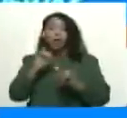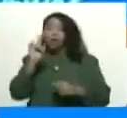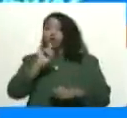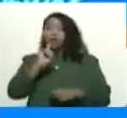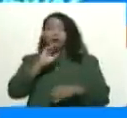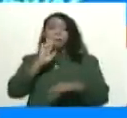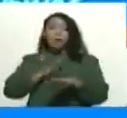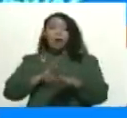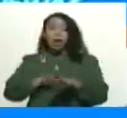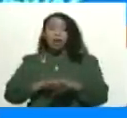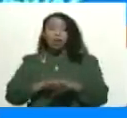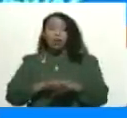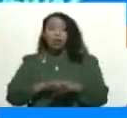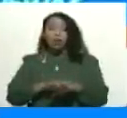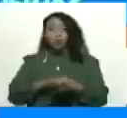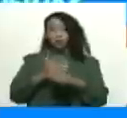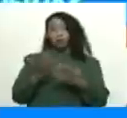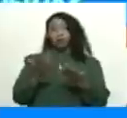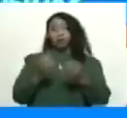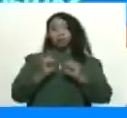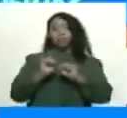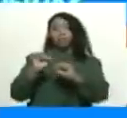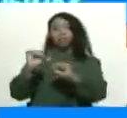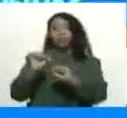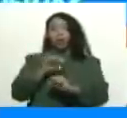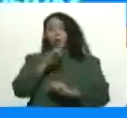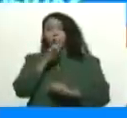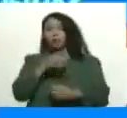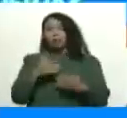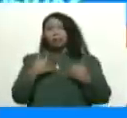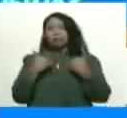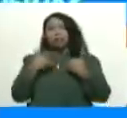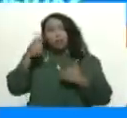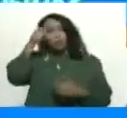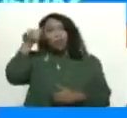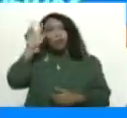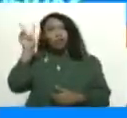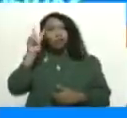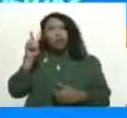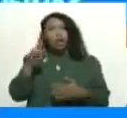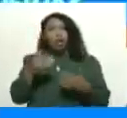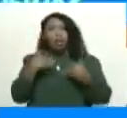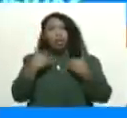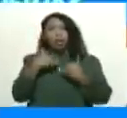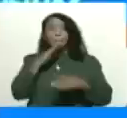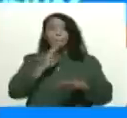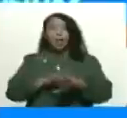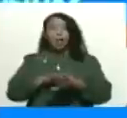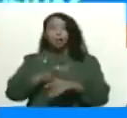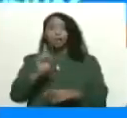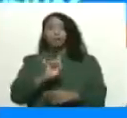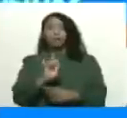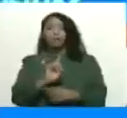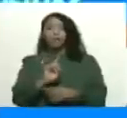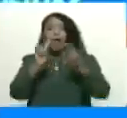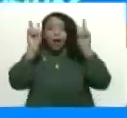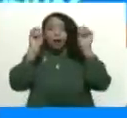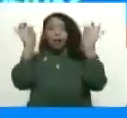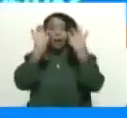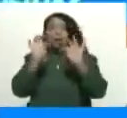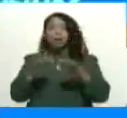un delito y evitar un terrible sufrimiento al pueblo venezolano no es un delito. Y la nueva